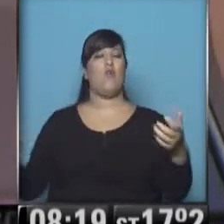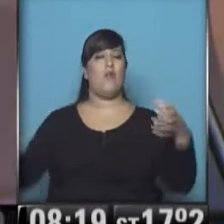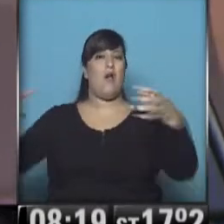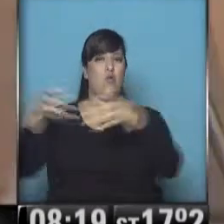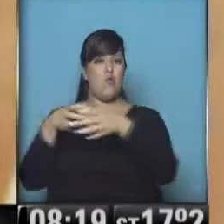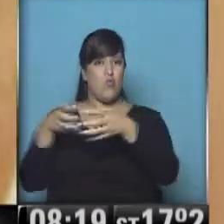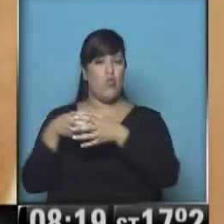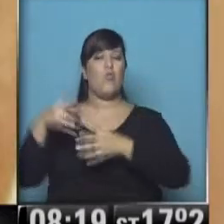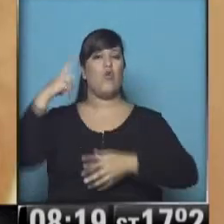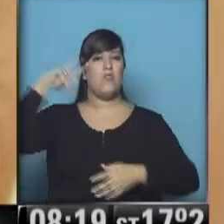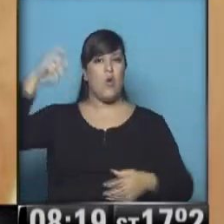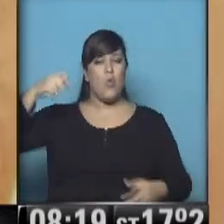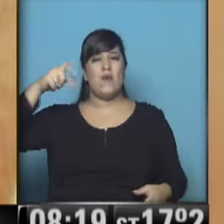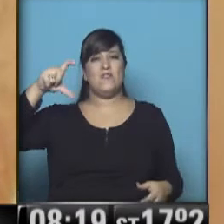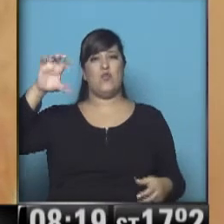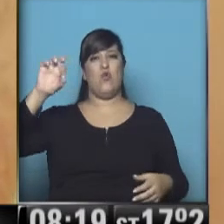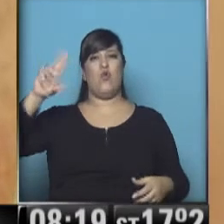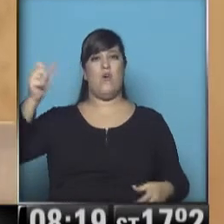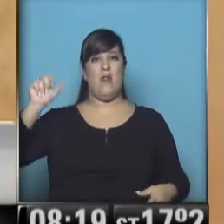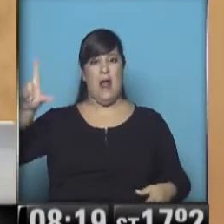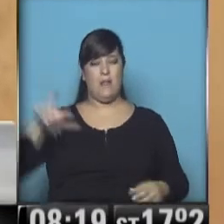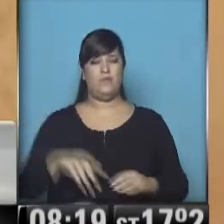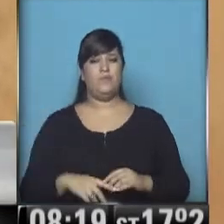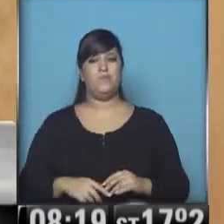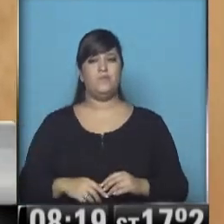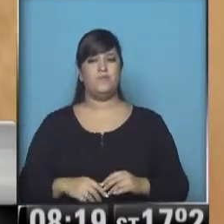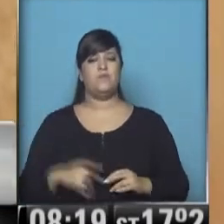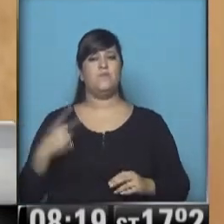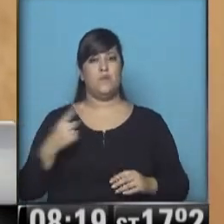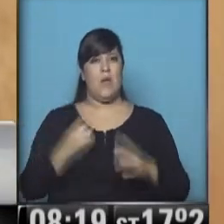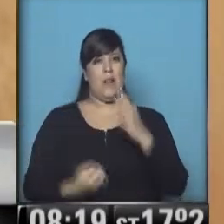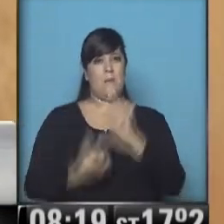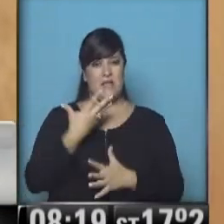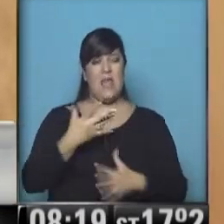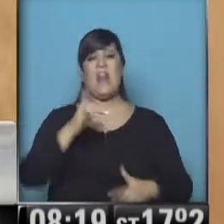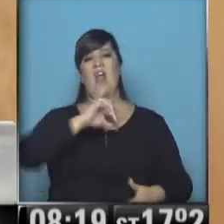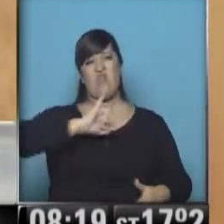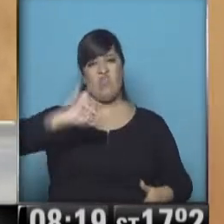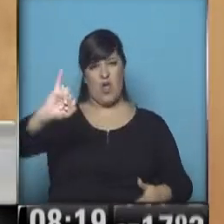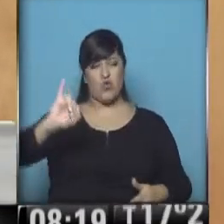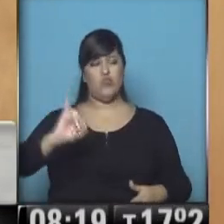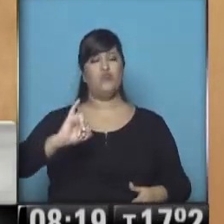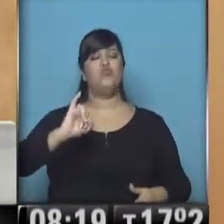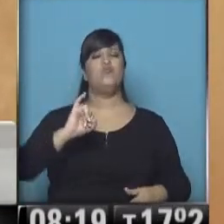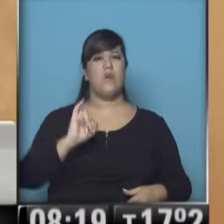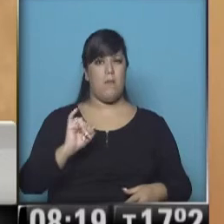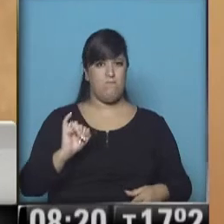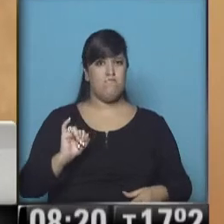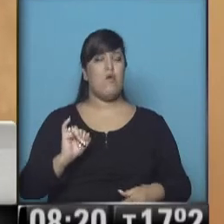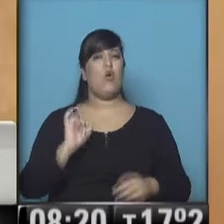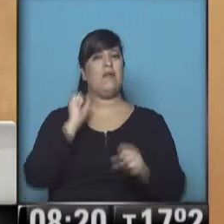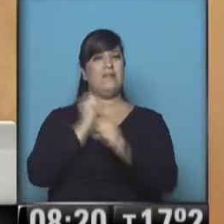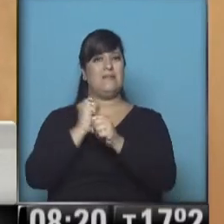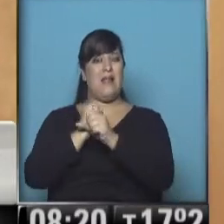corral hemos efectuado en hora de la mañana una denuncia penal por incumplimiento de los deberes de